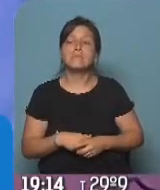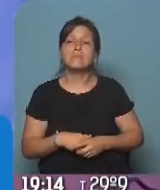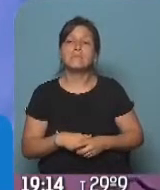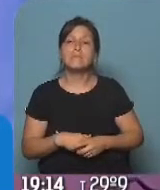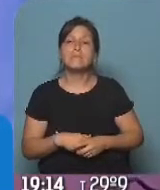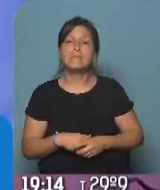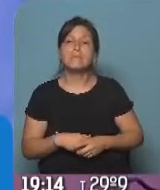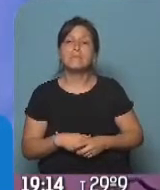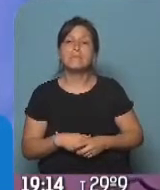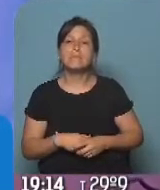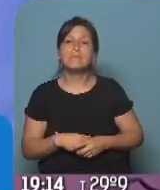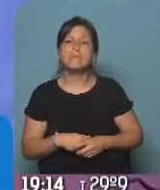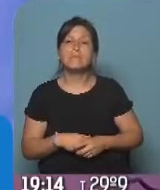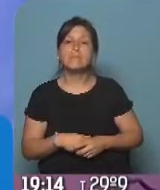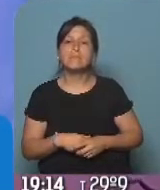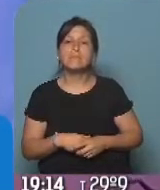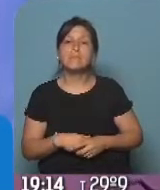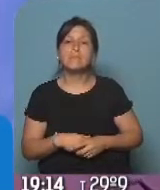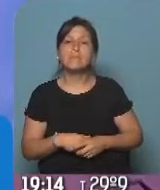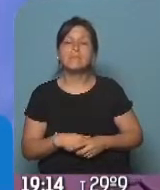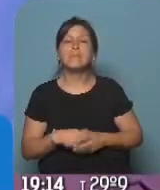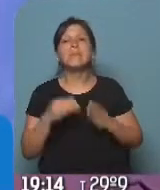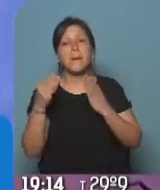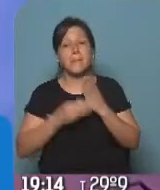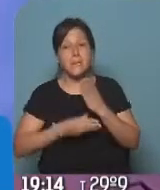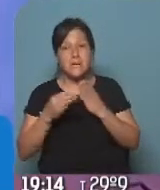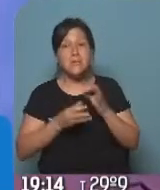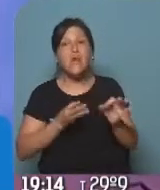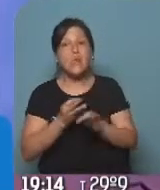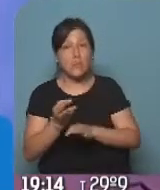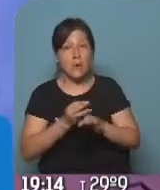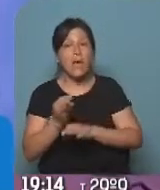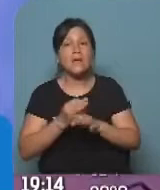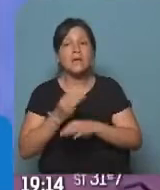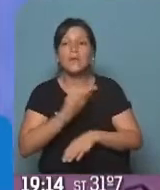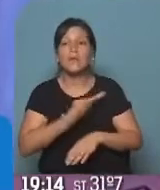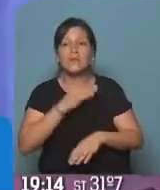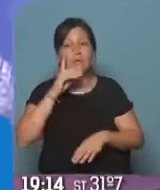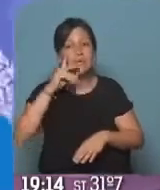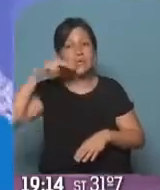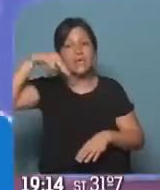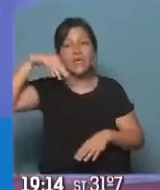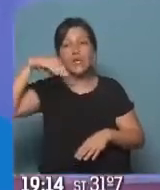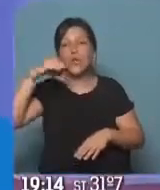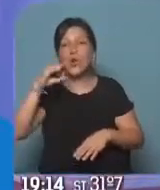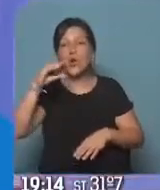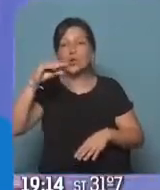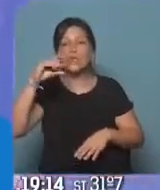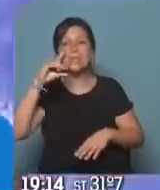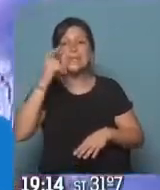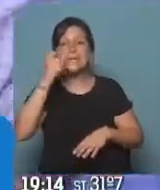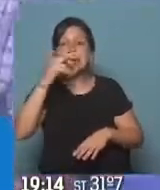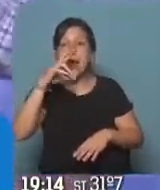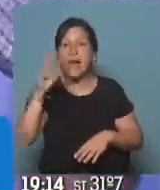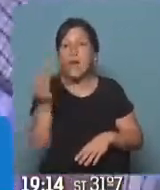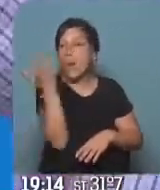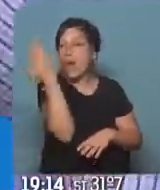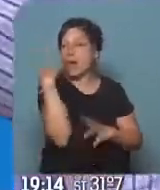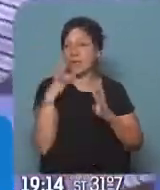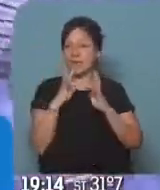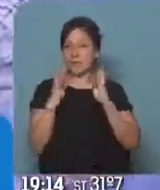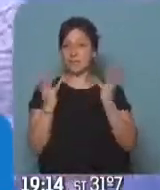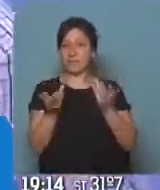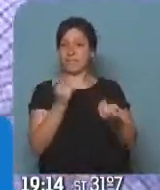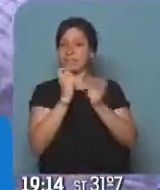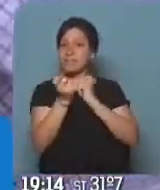La palabra del ministro de Educación, Alejandro Fino Chiaro. ¿No? Previamente se realizó una conferencia por parte de